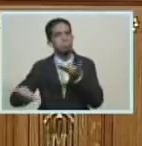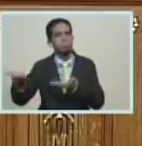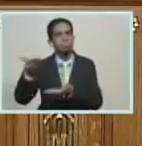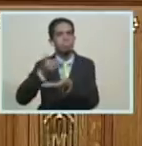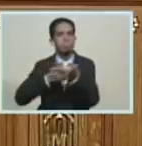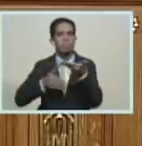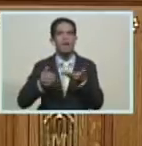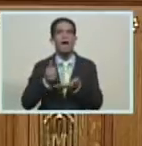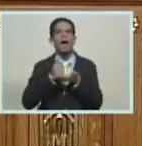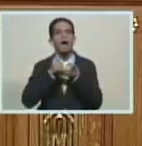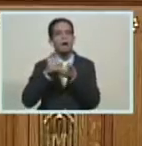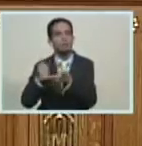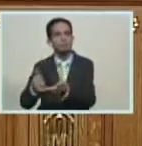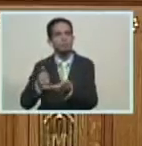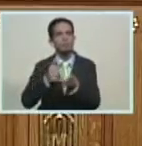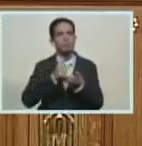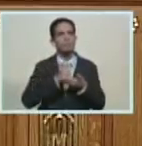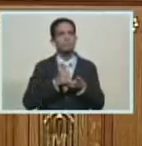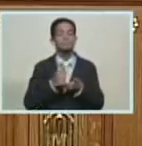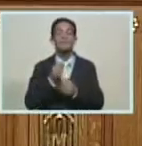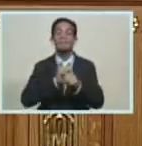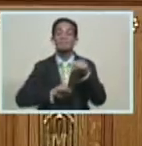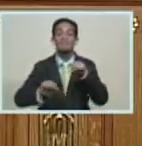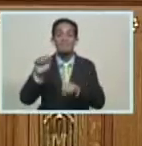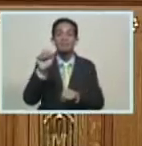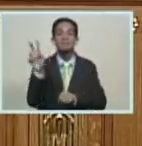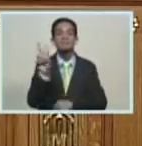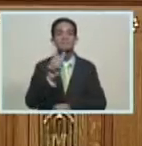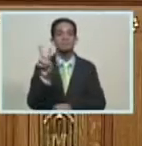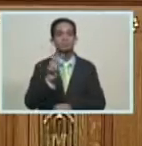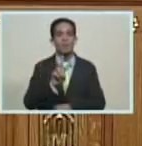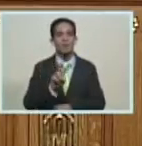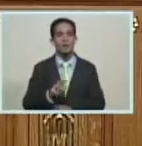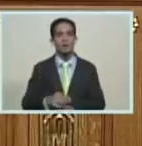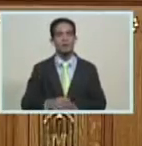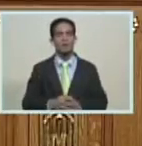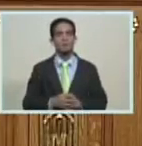mutuo. La defensa de Venezuela